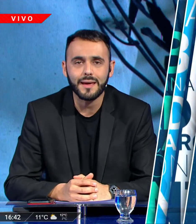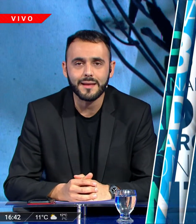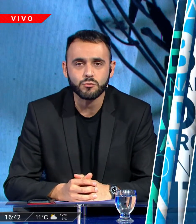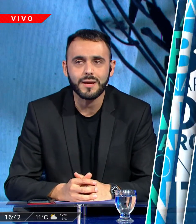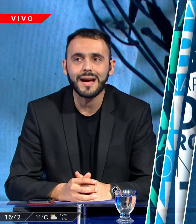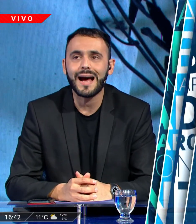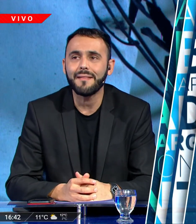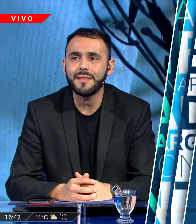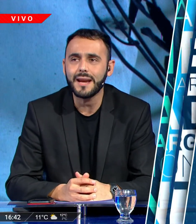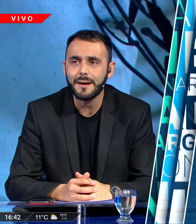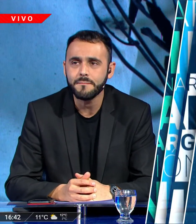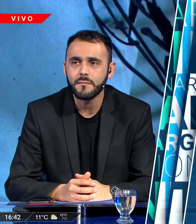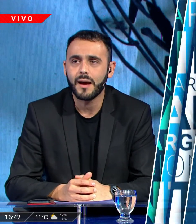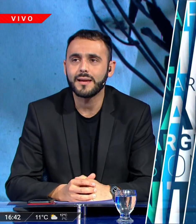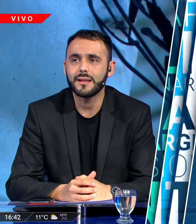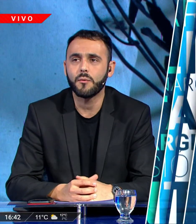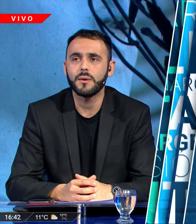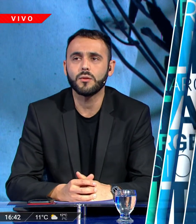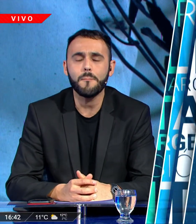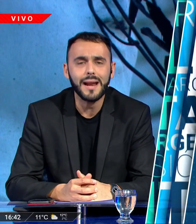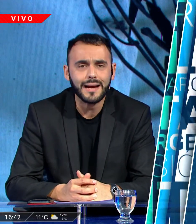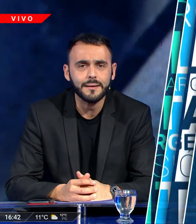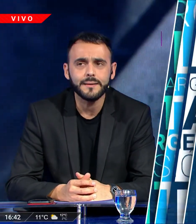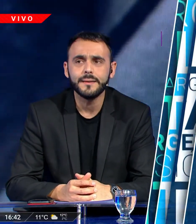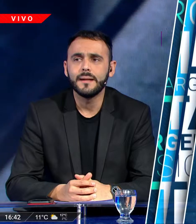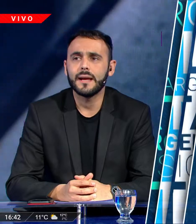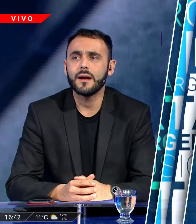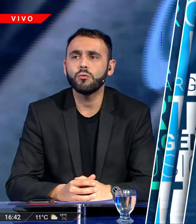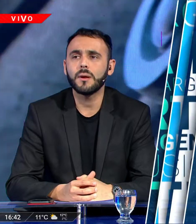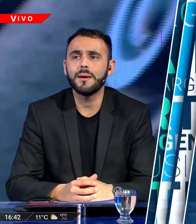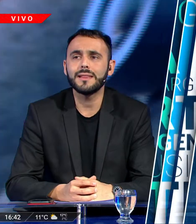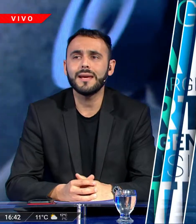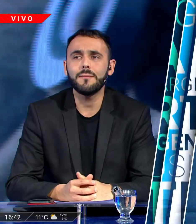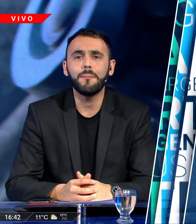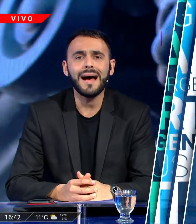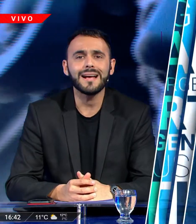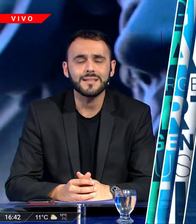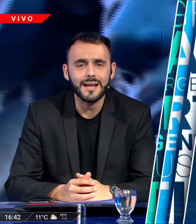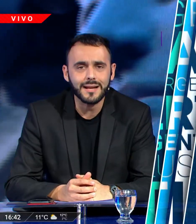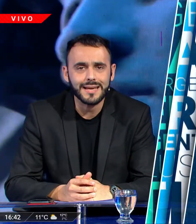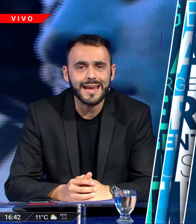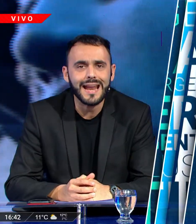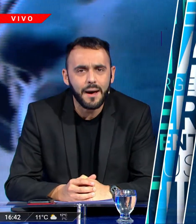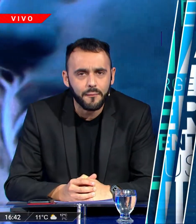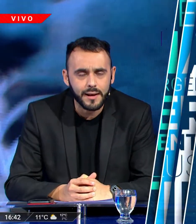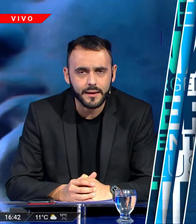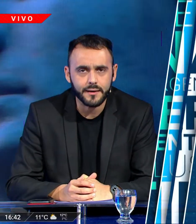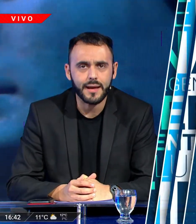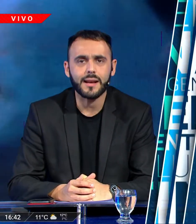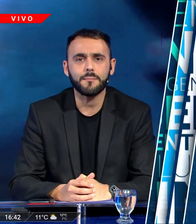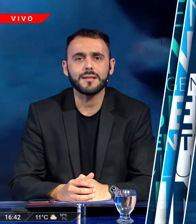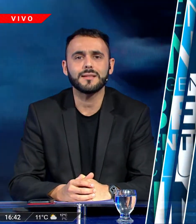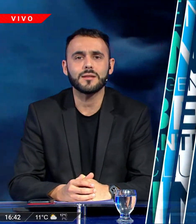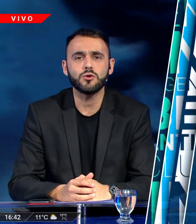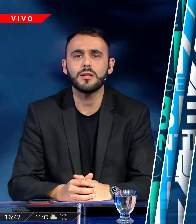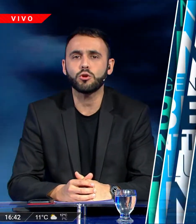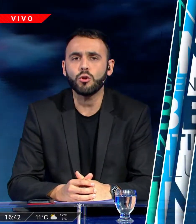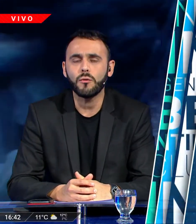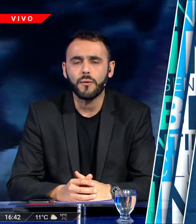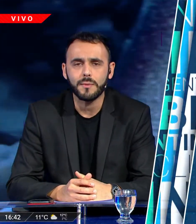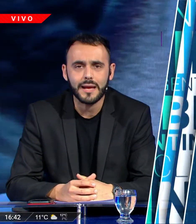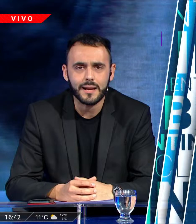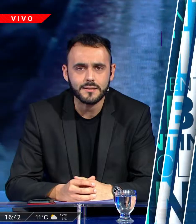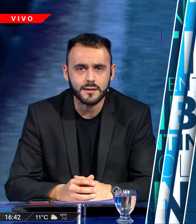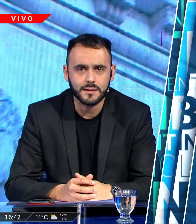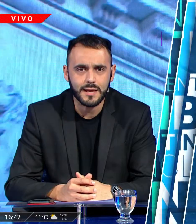la pérdida de su hija Andrea. Ahí estamos viendo en placa. Justamente va a ser quien hable en representación de